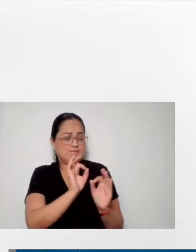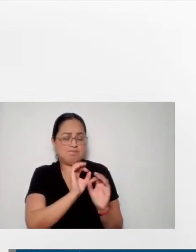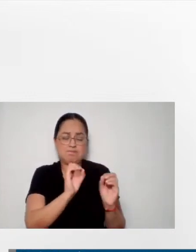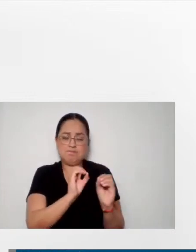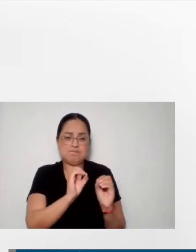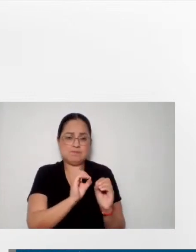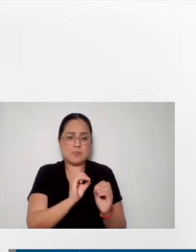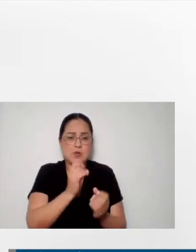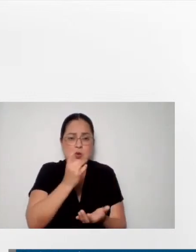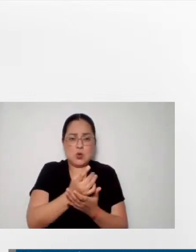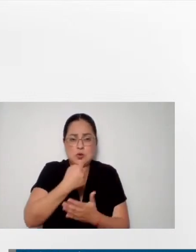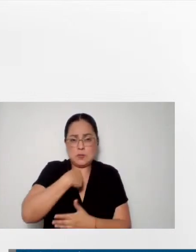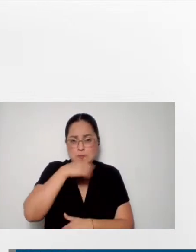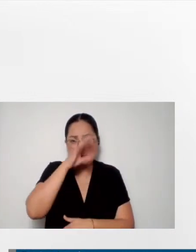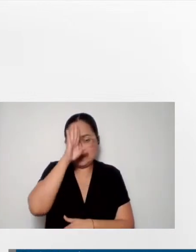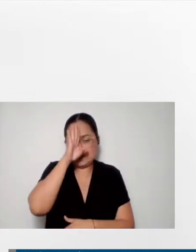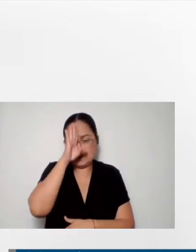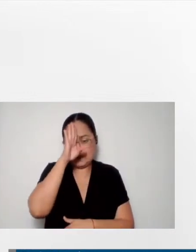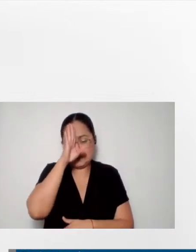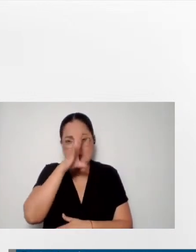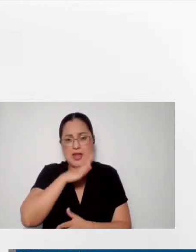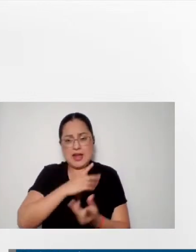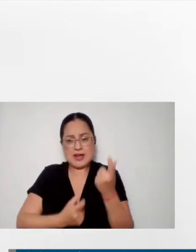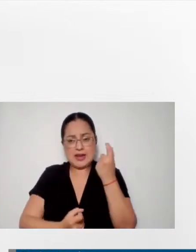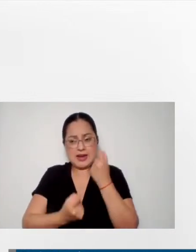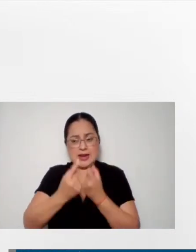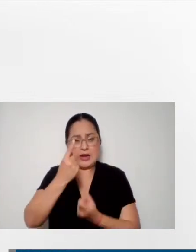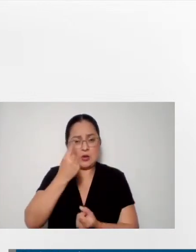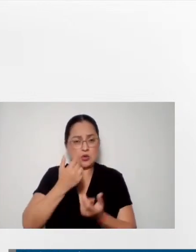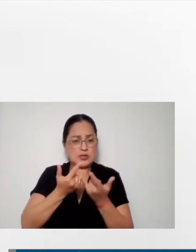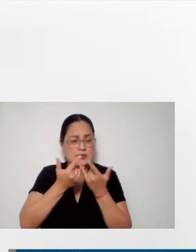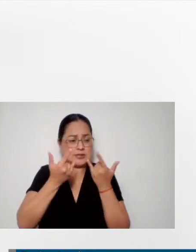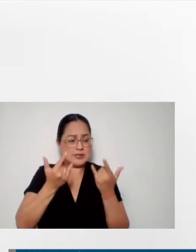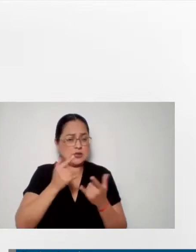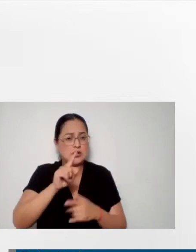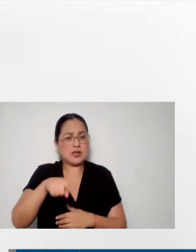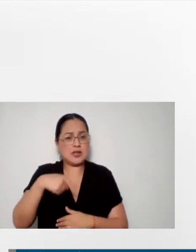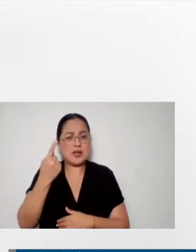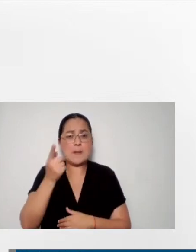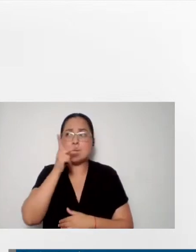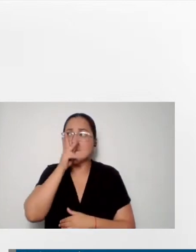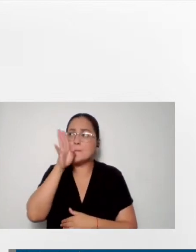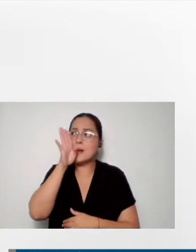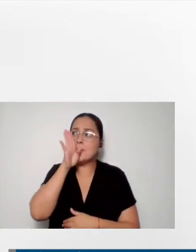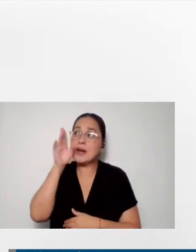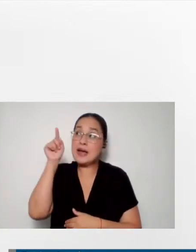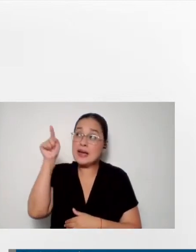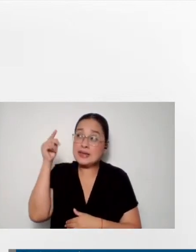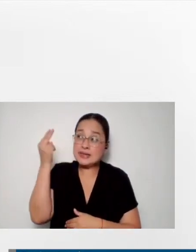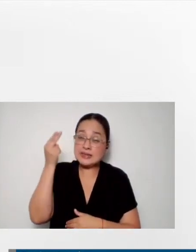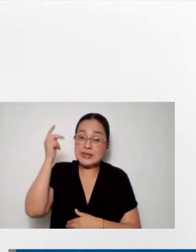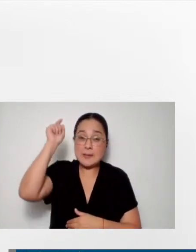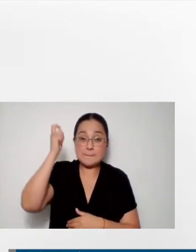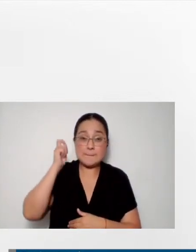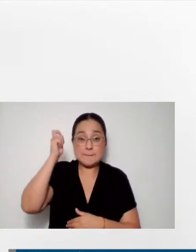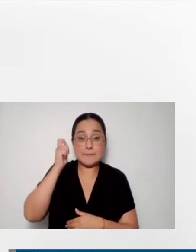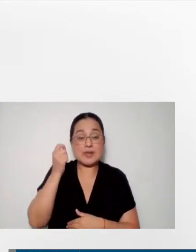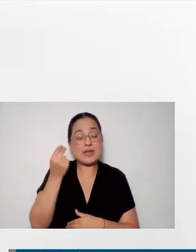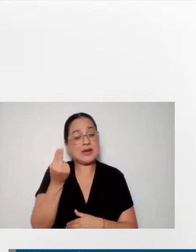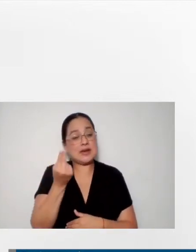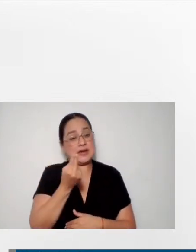quedaría con los casos particulares donde son los ascendientes los que solicitan los